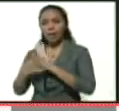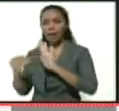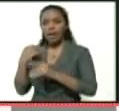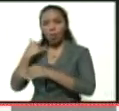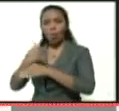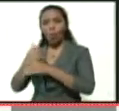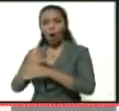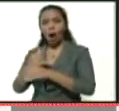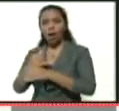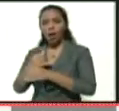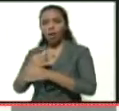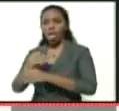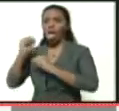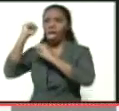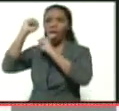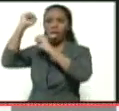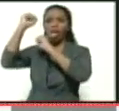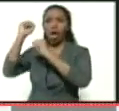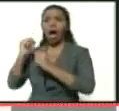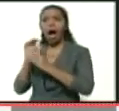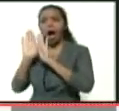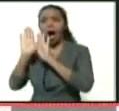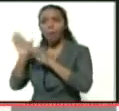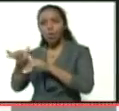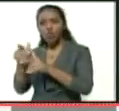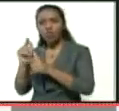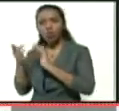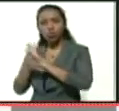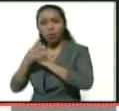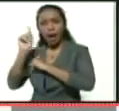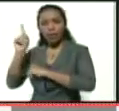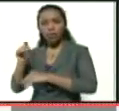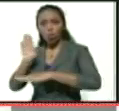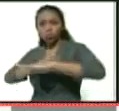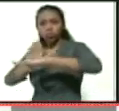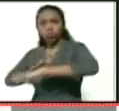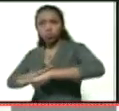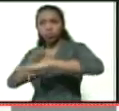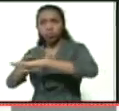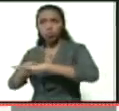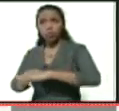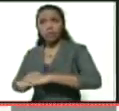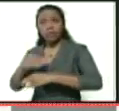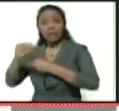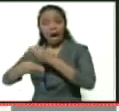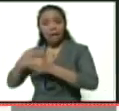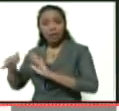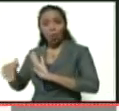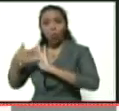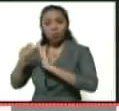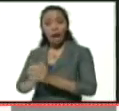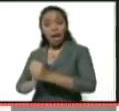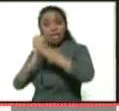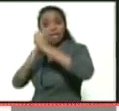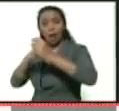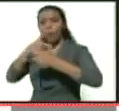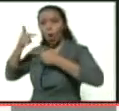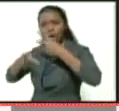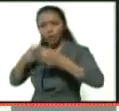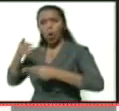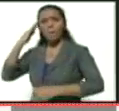siendo el coro miserable de esos llamados que se hacen contra líderes